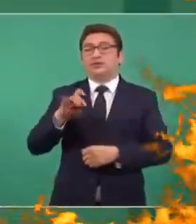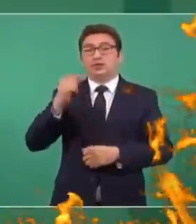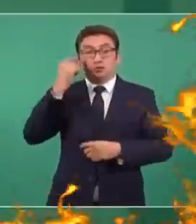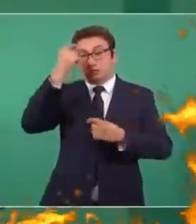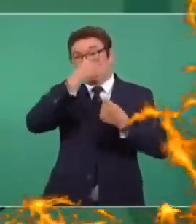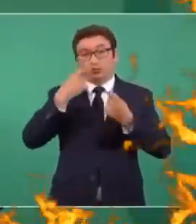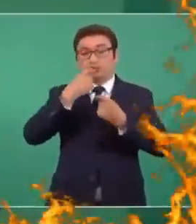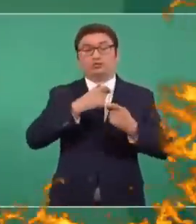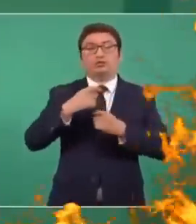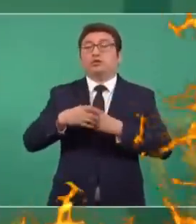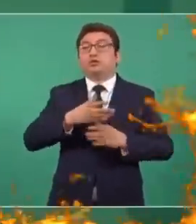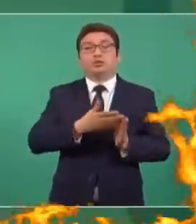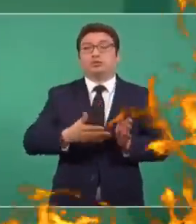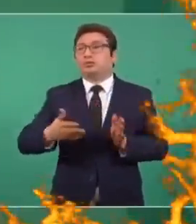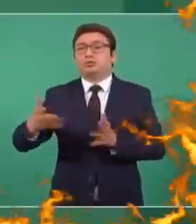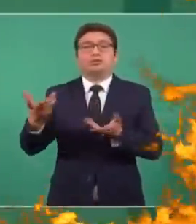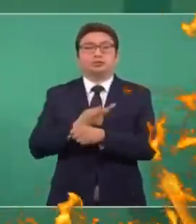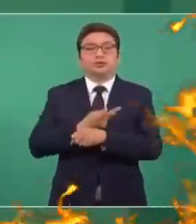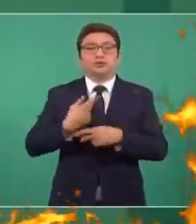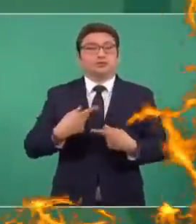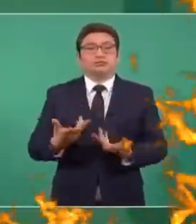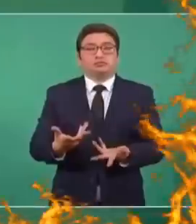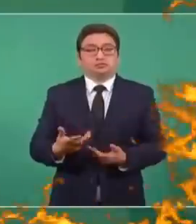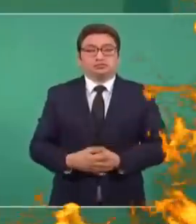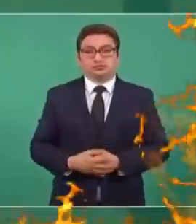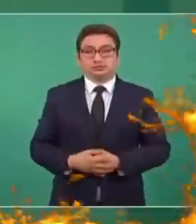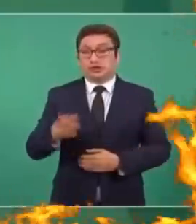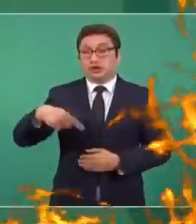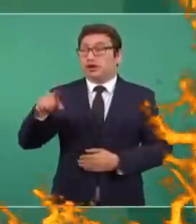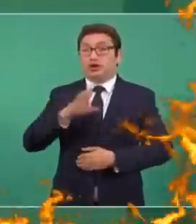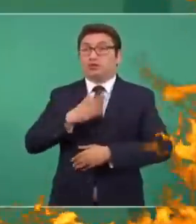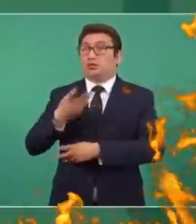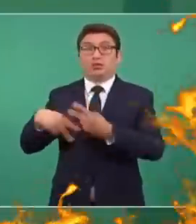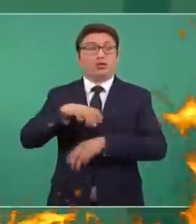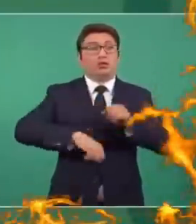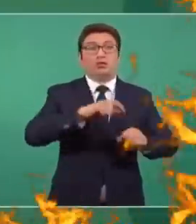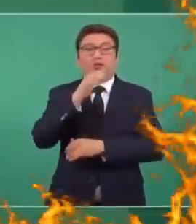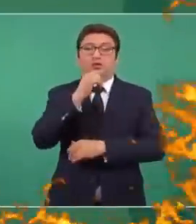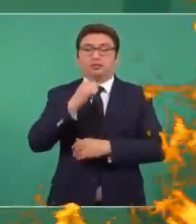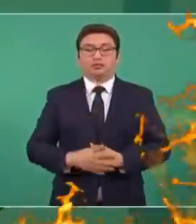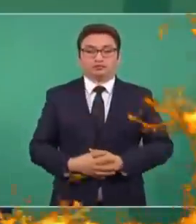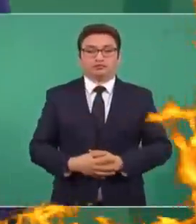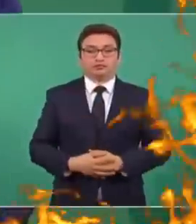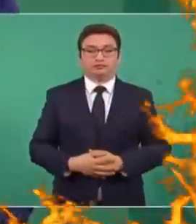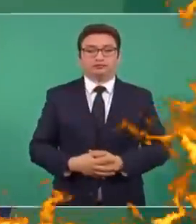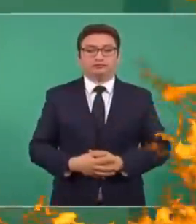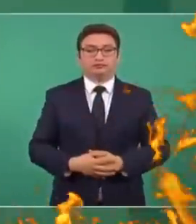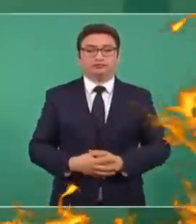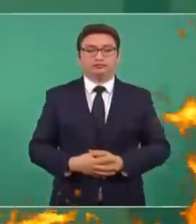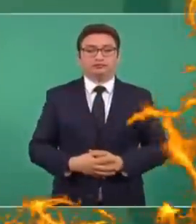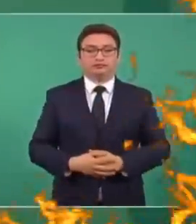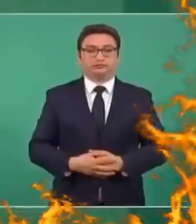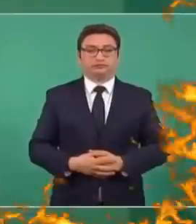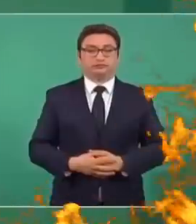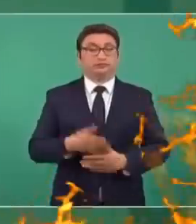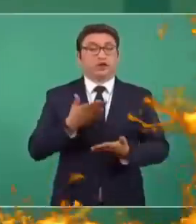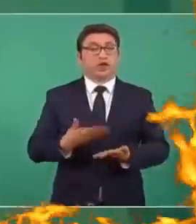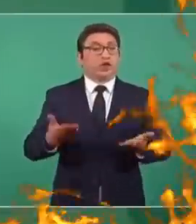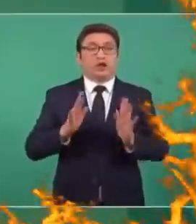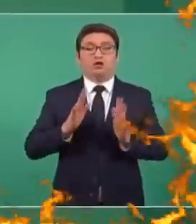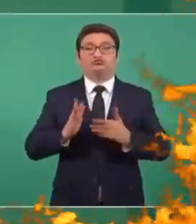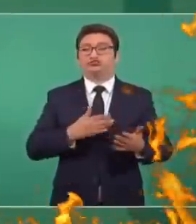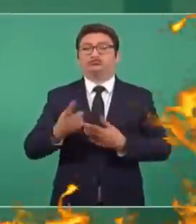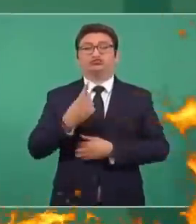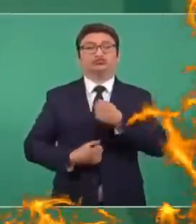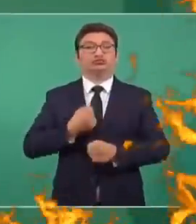tres siglos ni siquiera fueron capaces de crear una vacuna. Lo que ahora llevó un año,